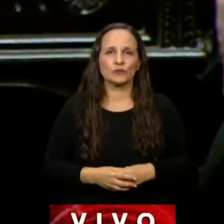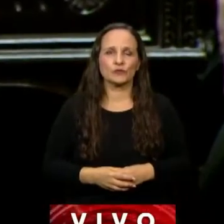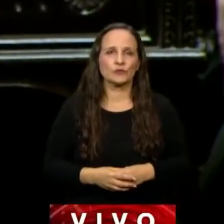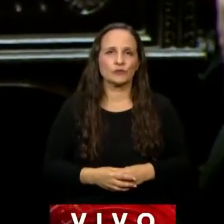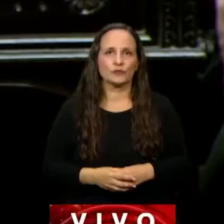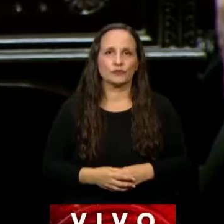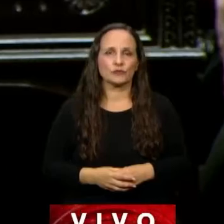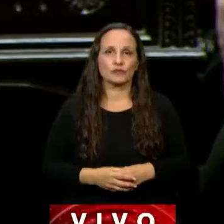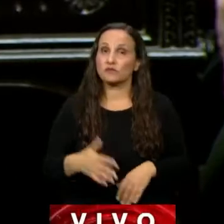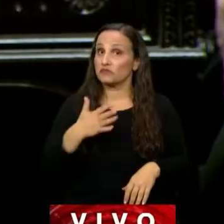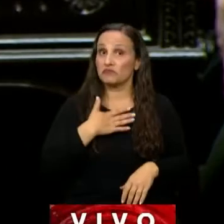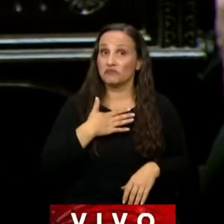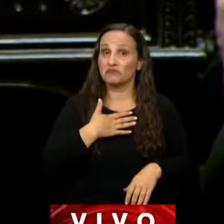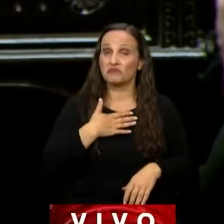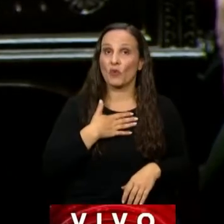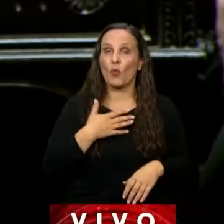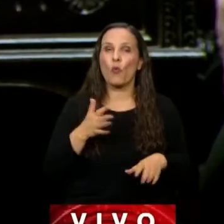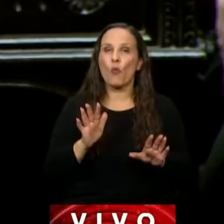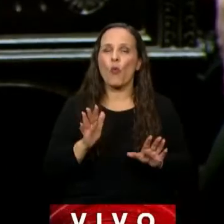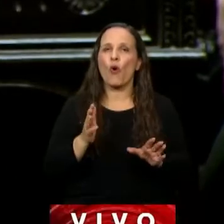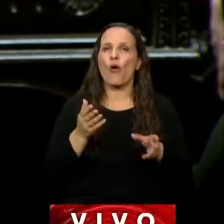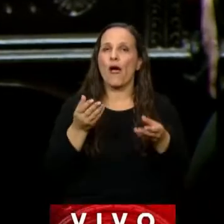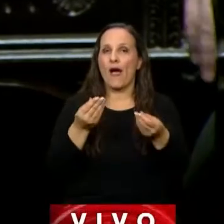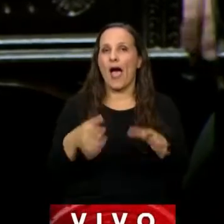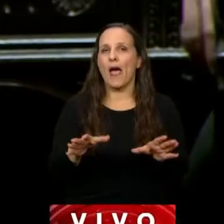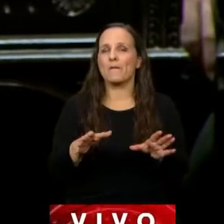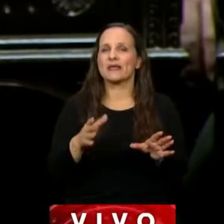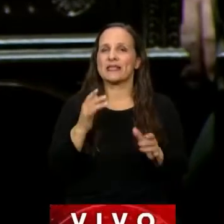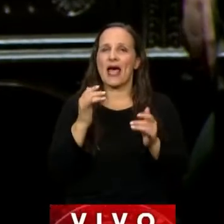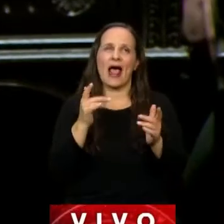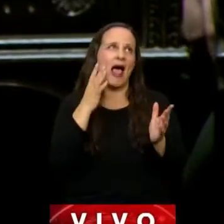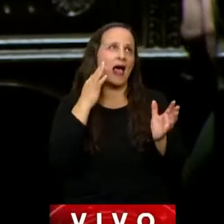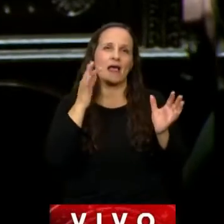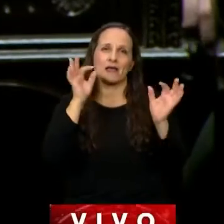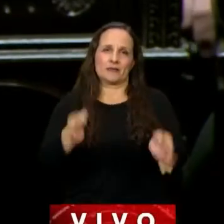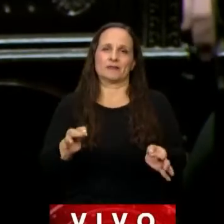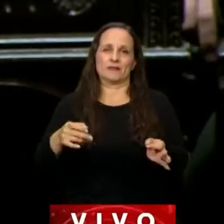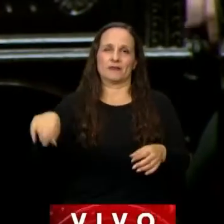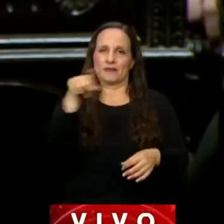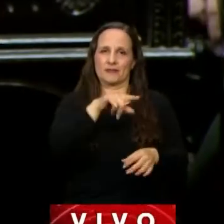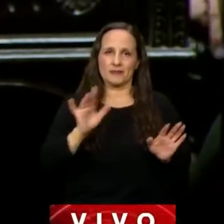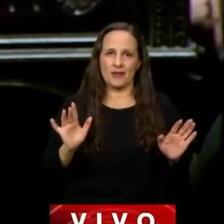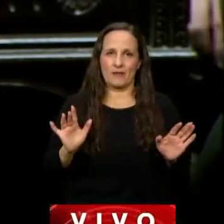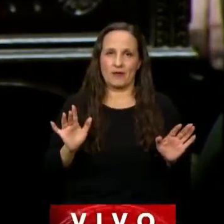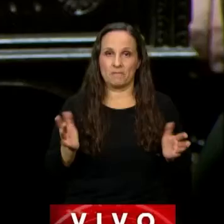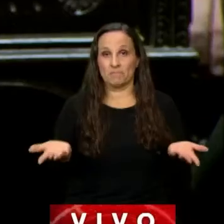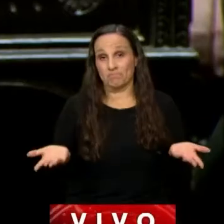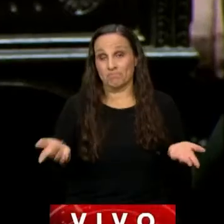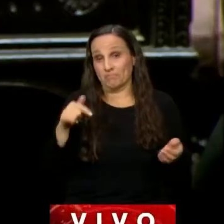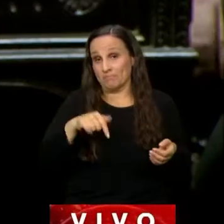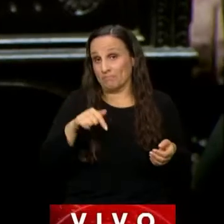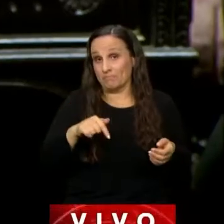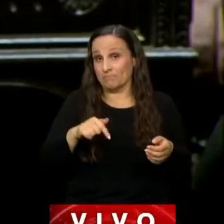Voy a comenzar por lo obvio, que lo que estamos tratando, vamos a